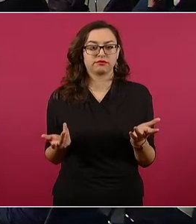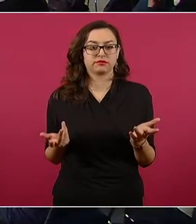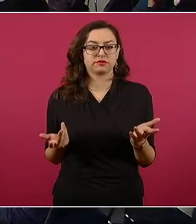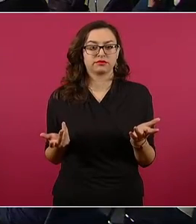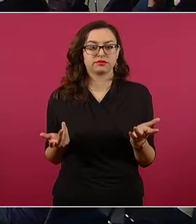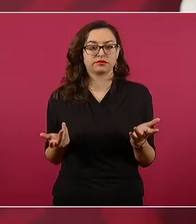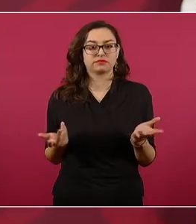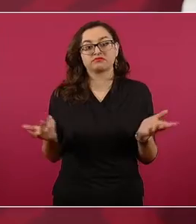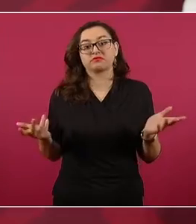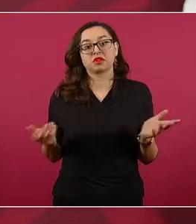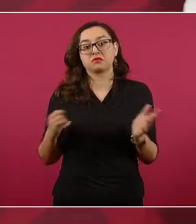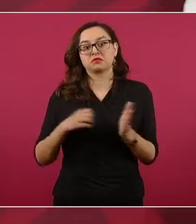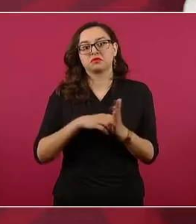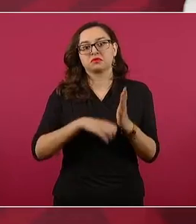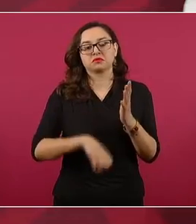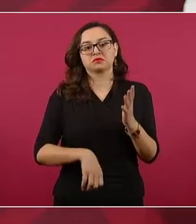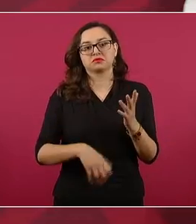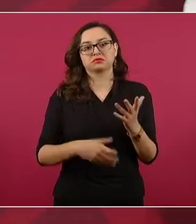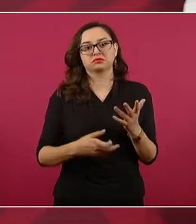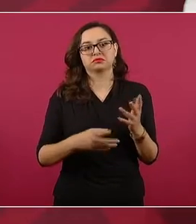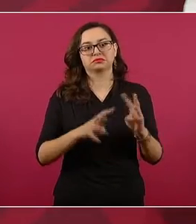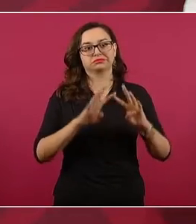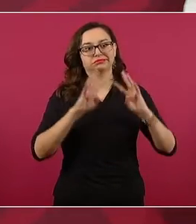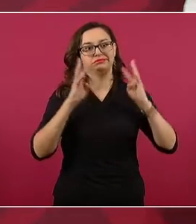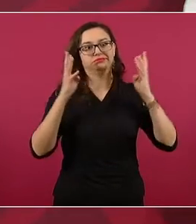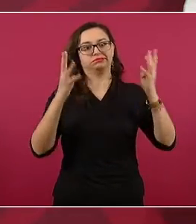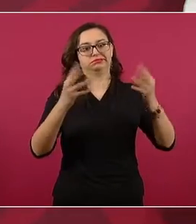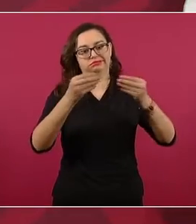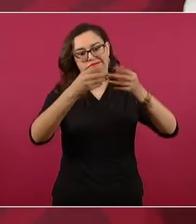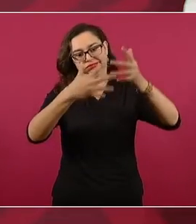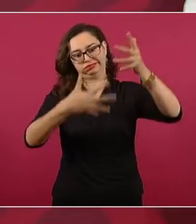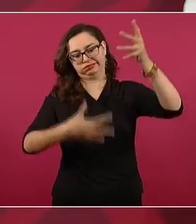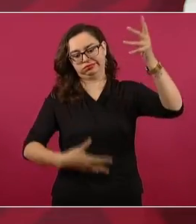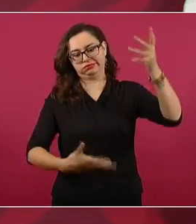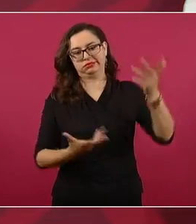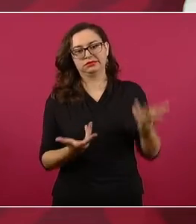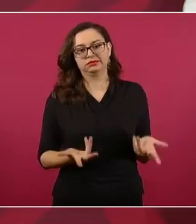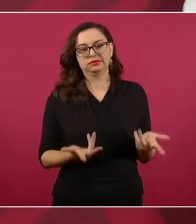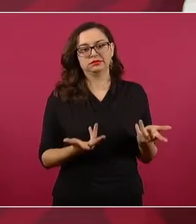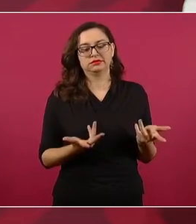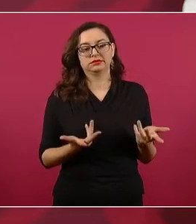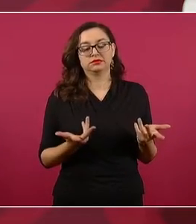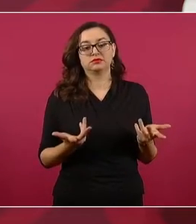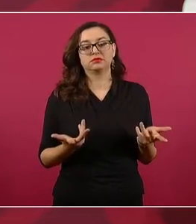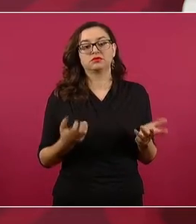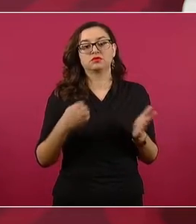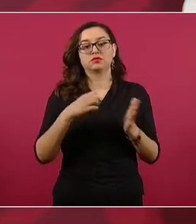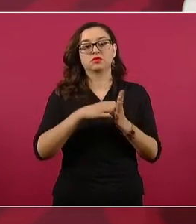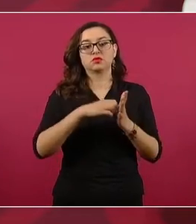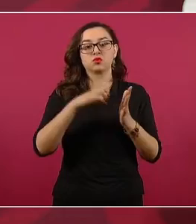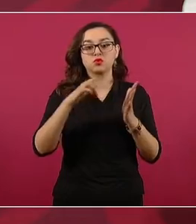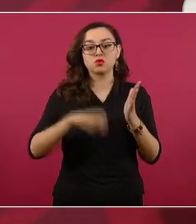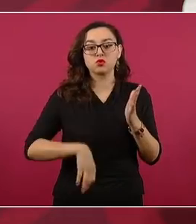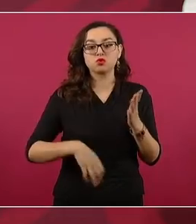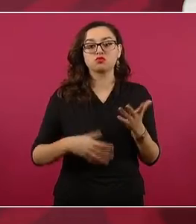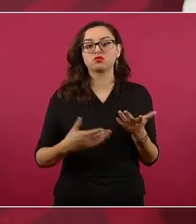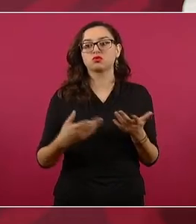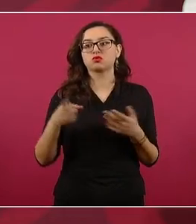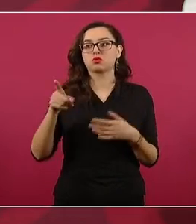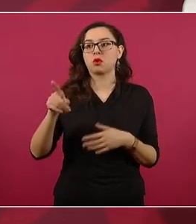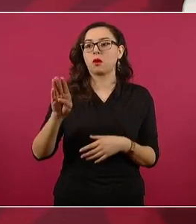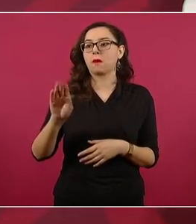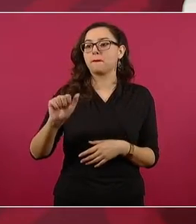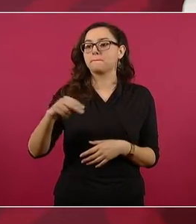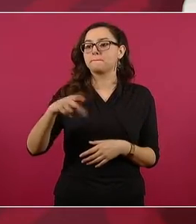vicegobernador del Banco de México. En los requisitos está que tiene que tener experiencia financiera.